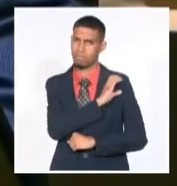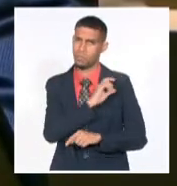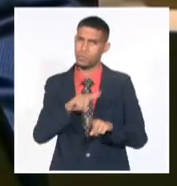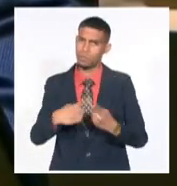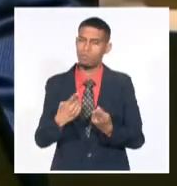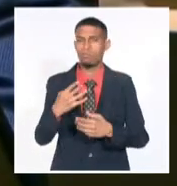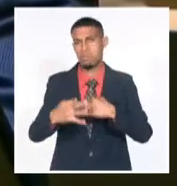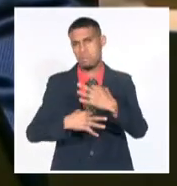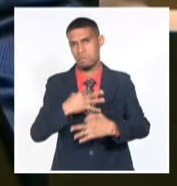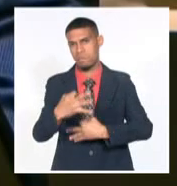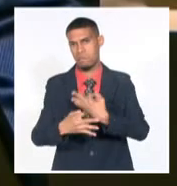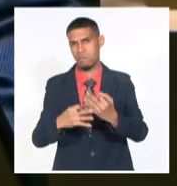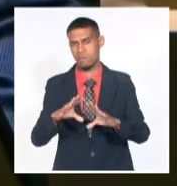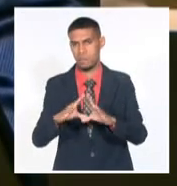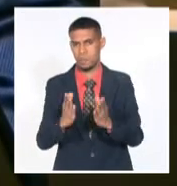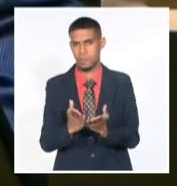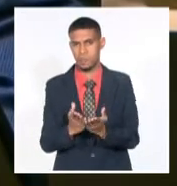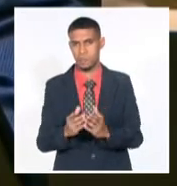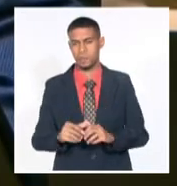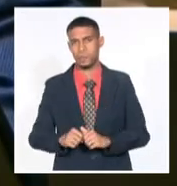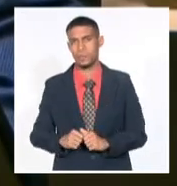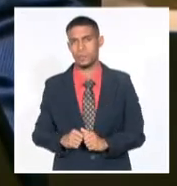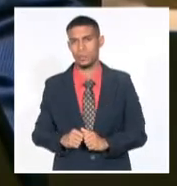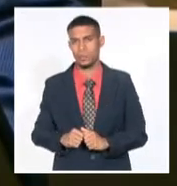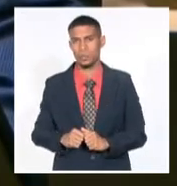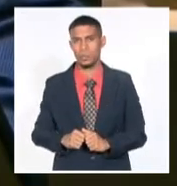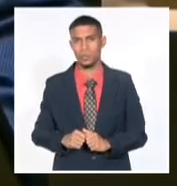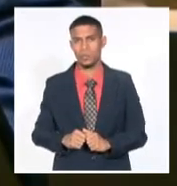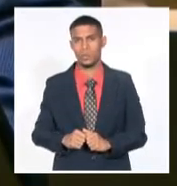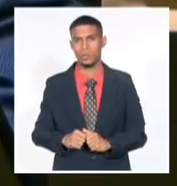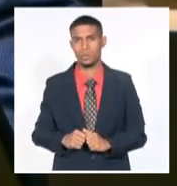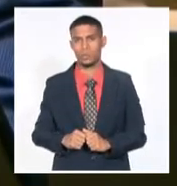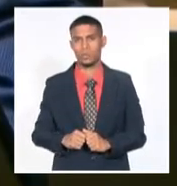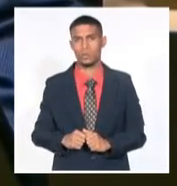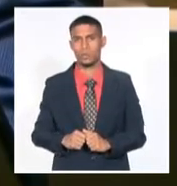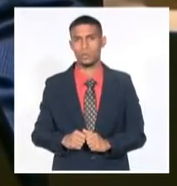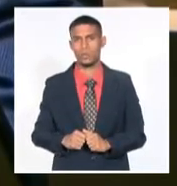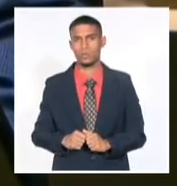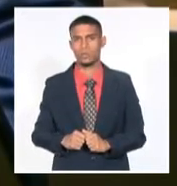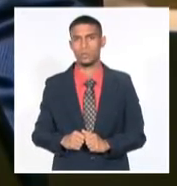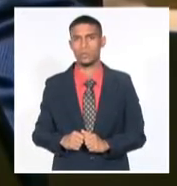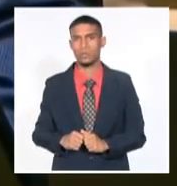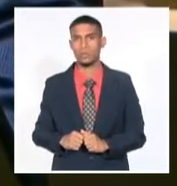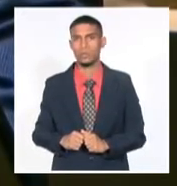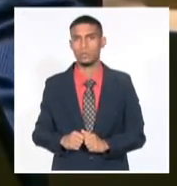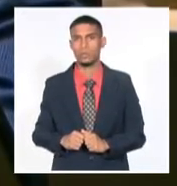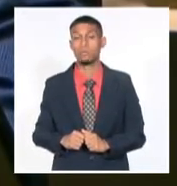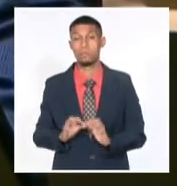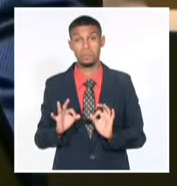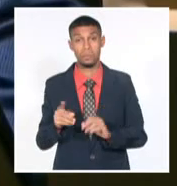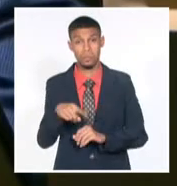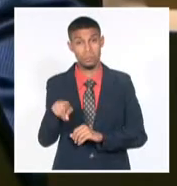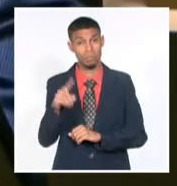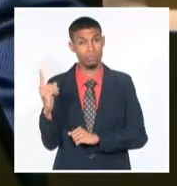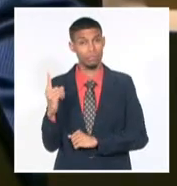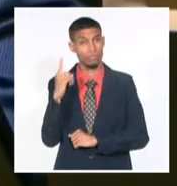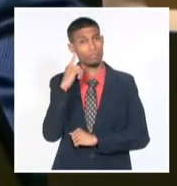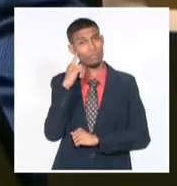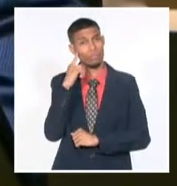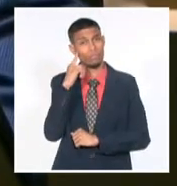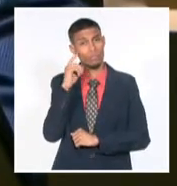declaración. We have heard the last. Hemos oído al último